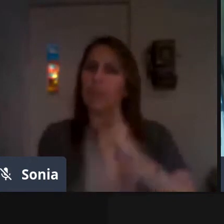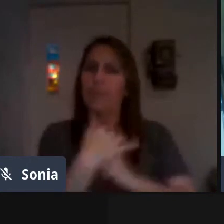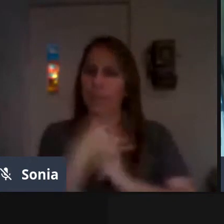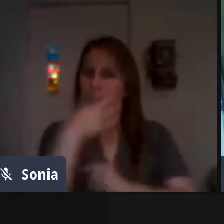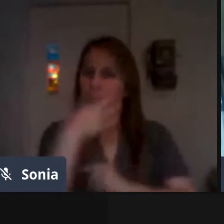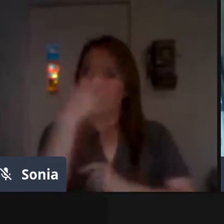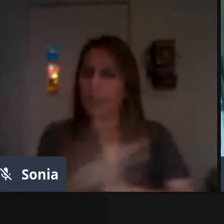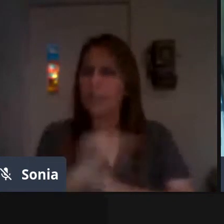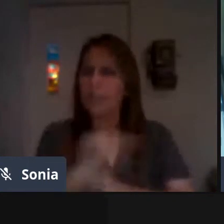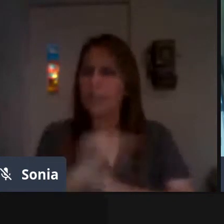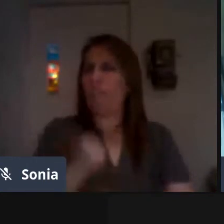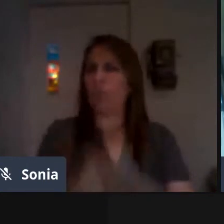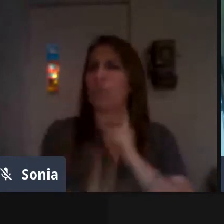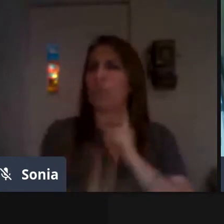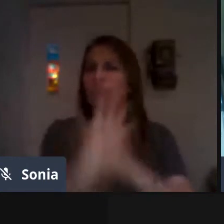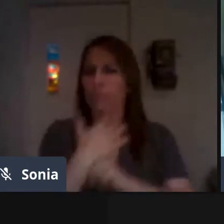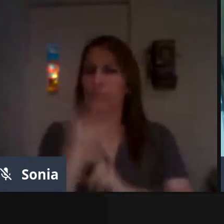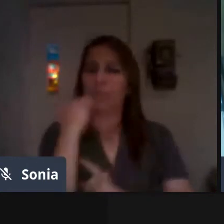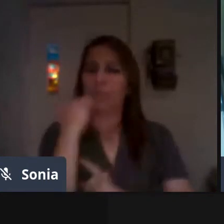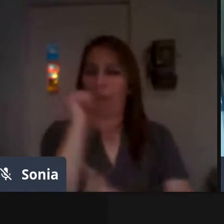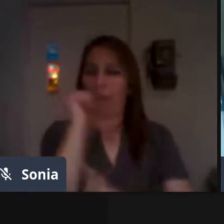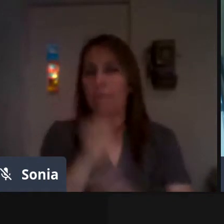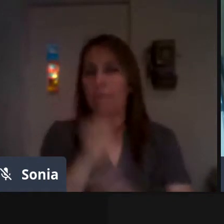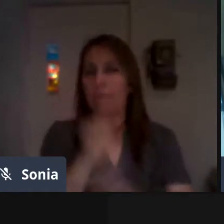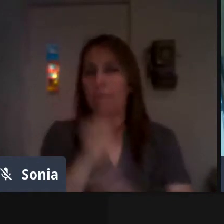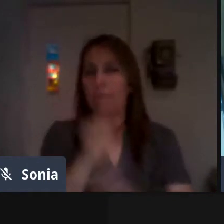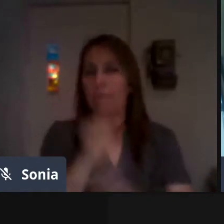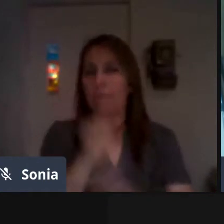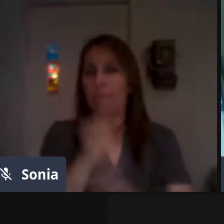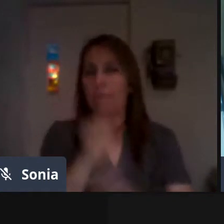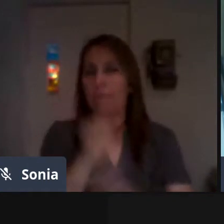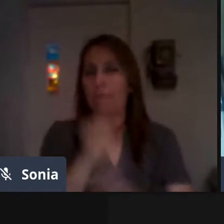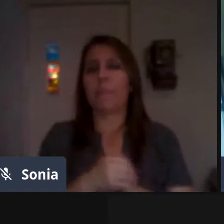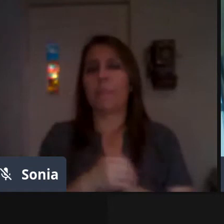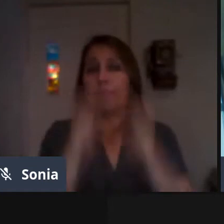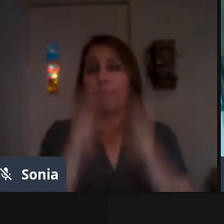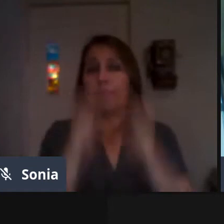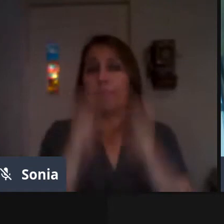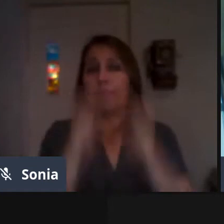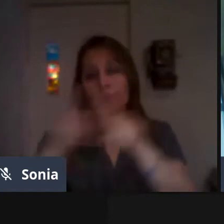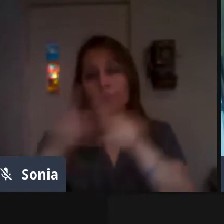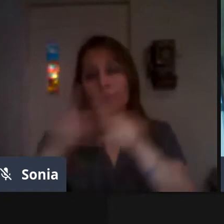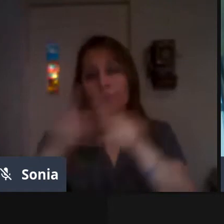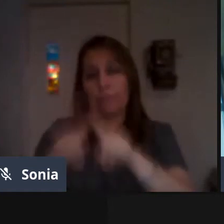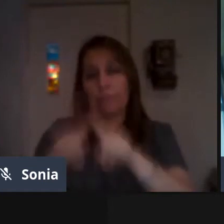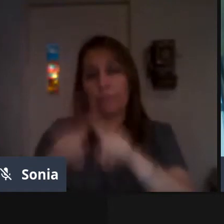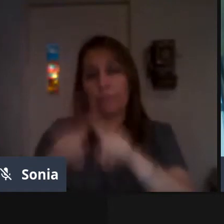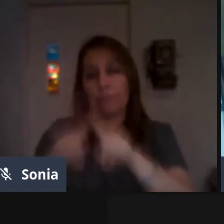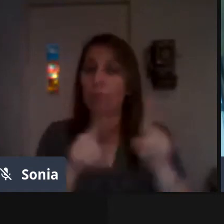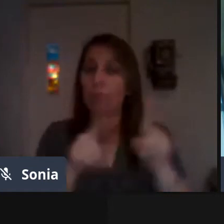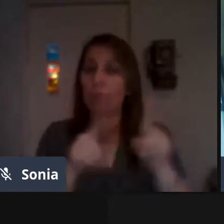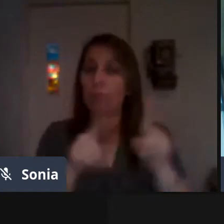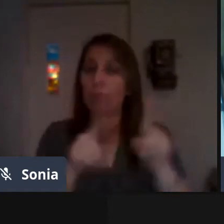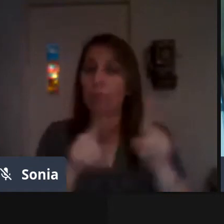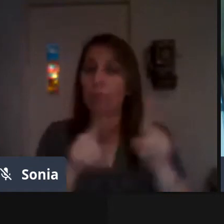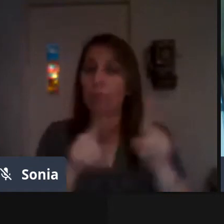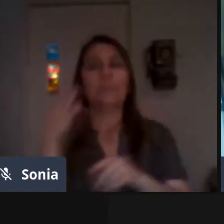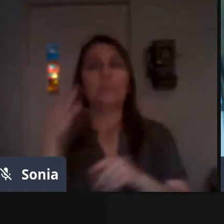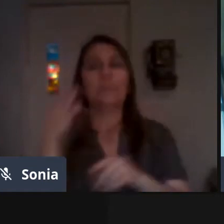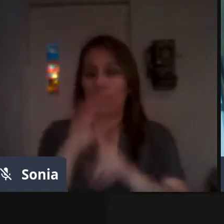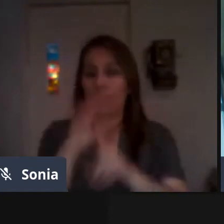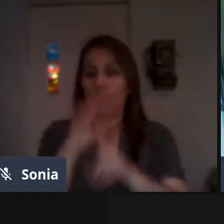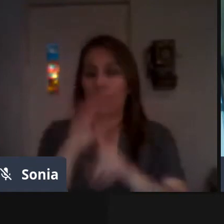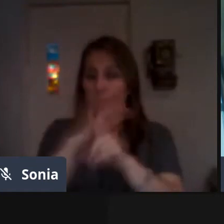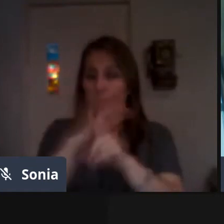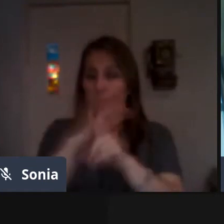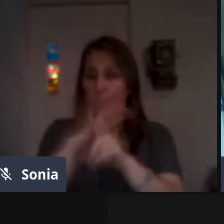en distintos niveles pero pero pero ha sido una práctica cultural casi que naturalizada y esa novela